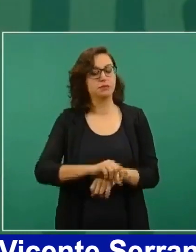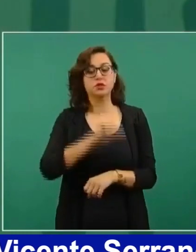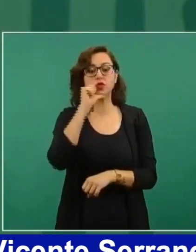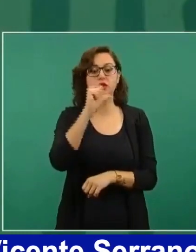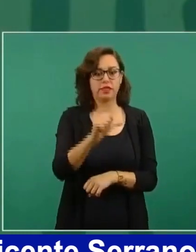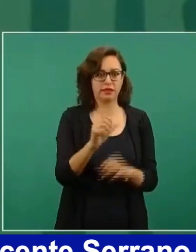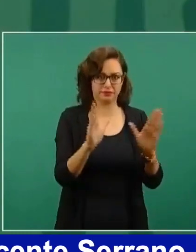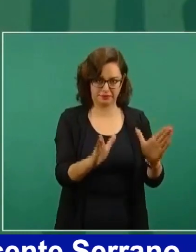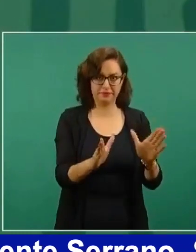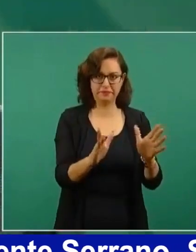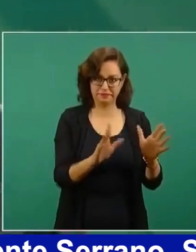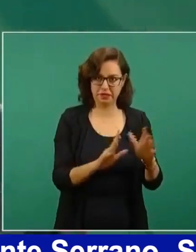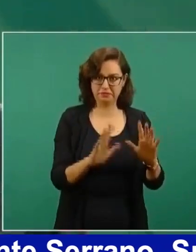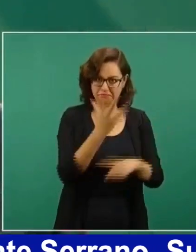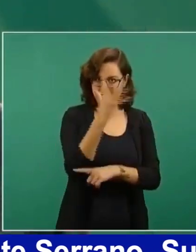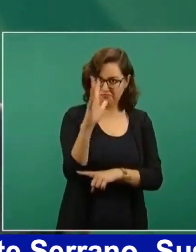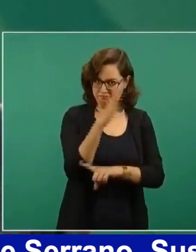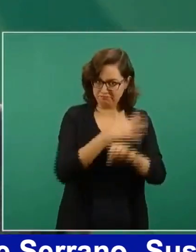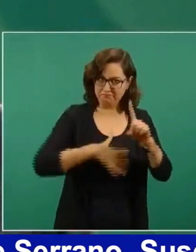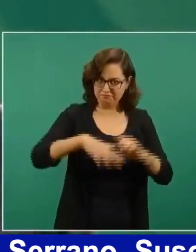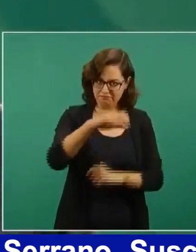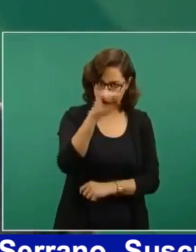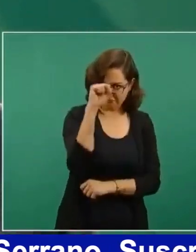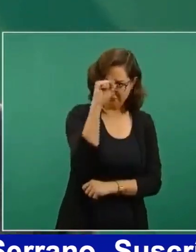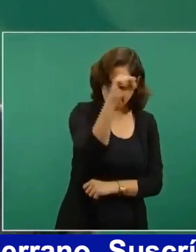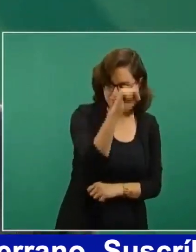Derechos humanos.